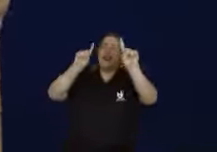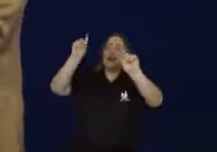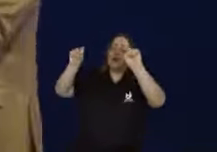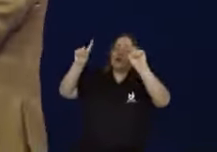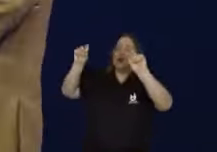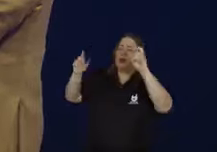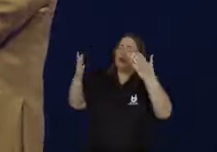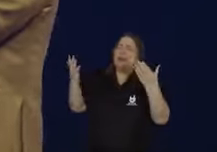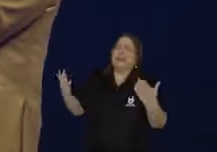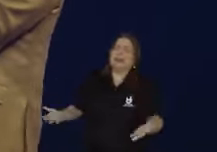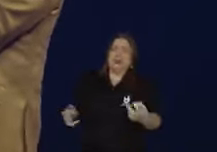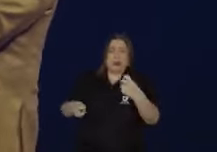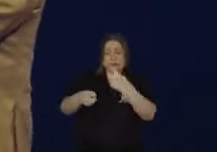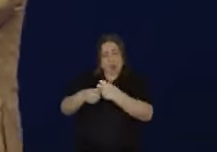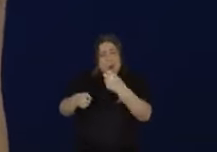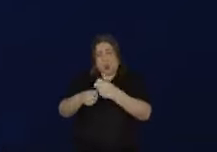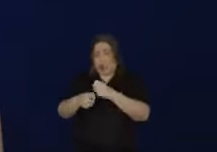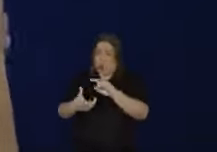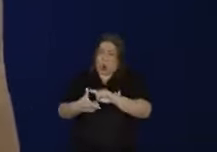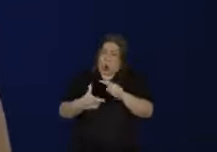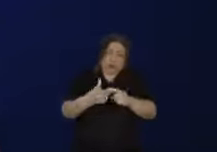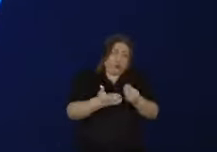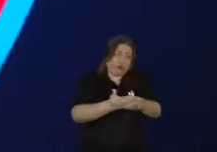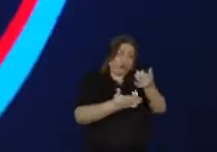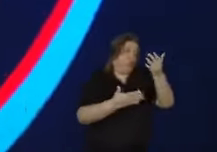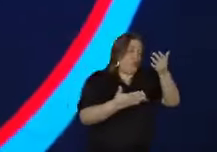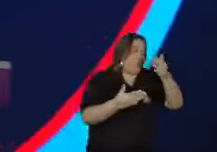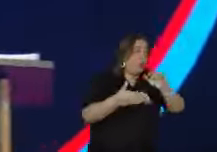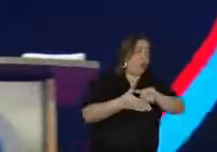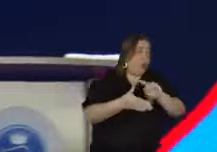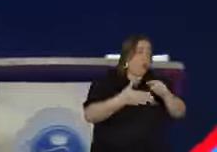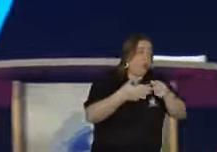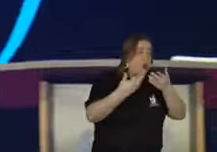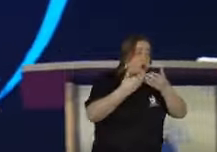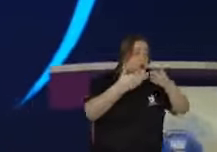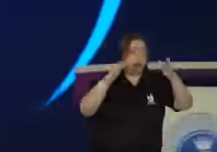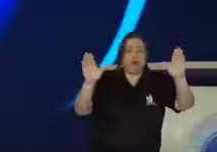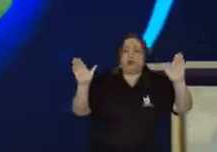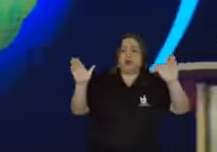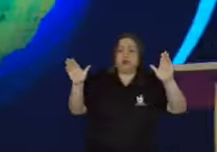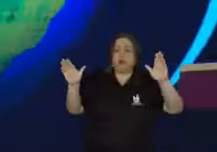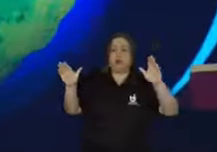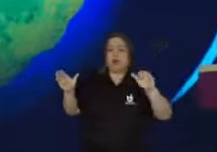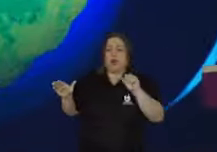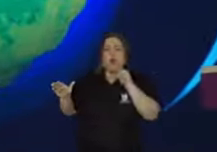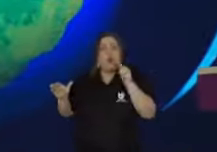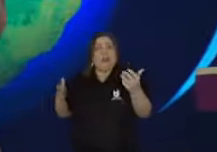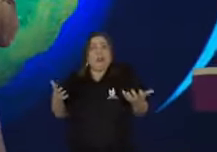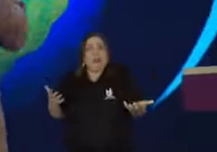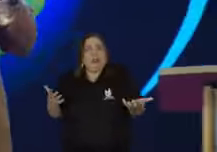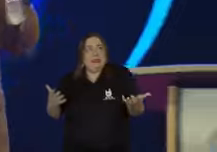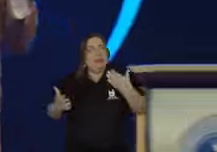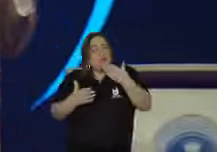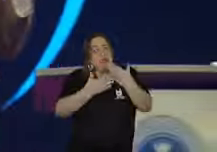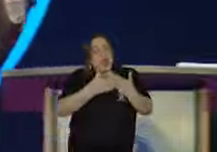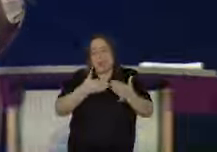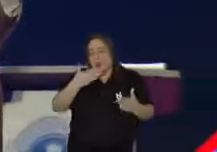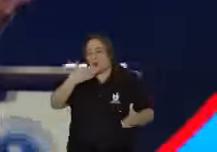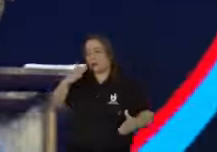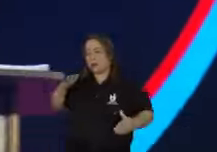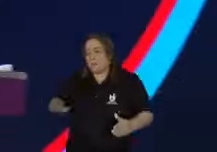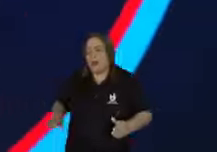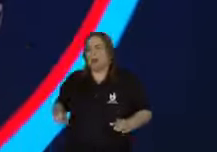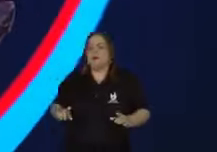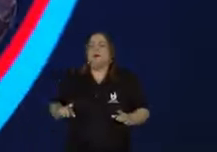desiertos, otros con portones abiertos. Oh Señor, algunos con viento a favor y otros con viento en contra. Oh